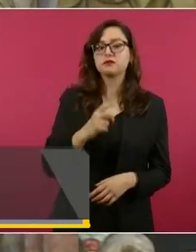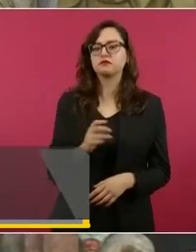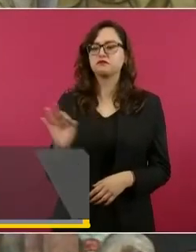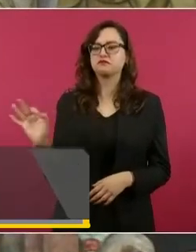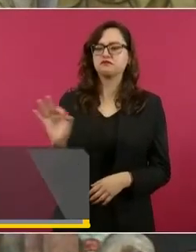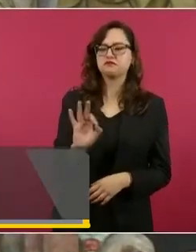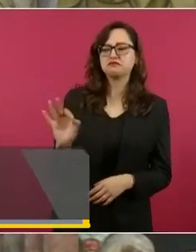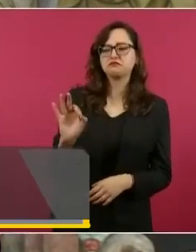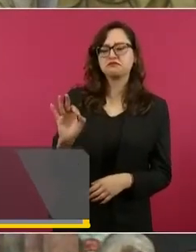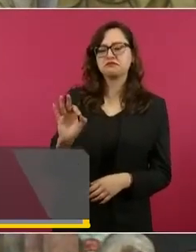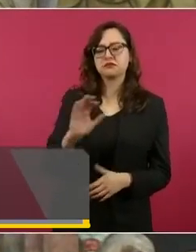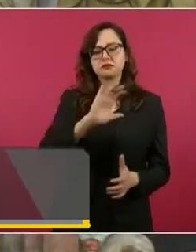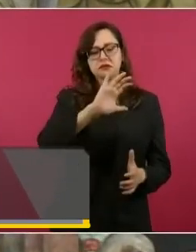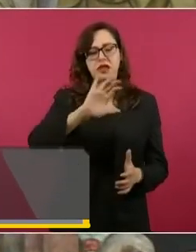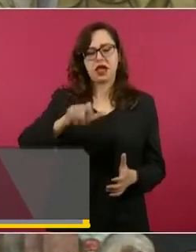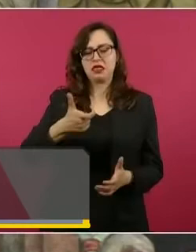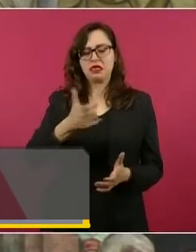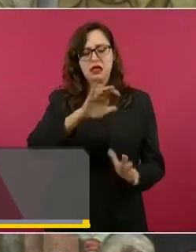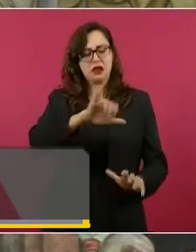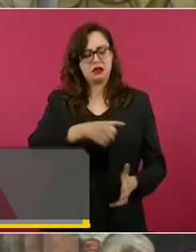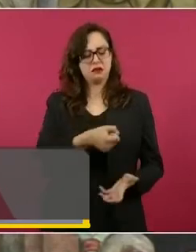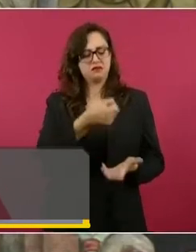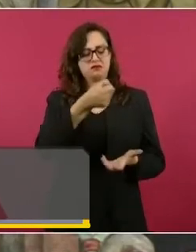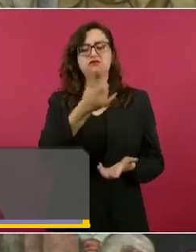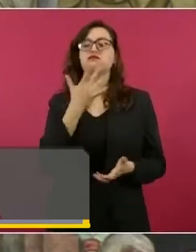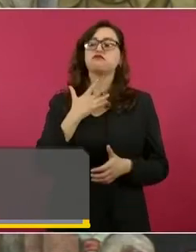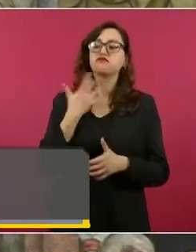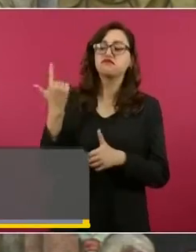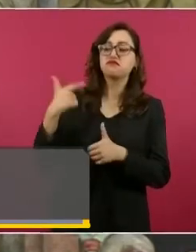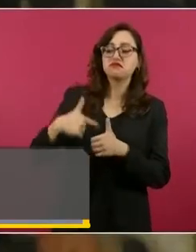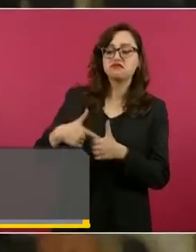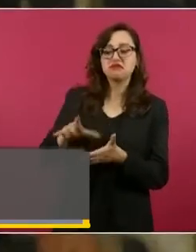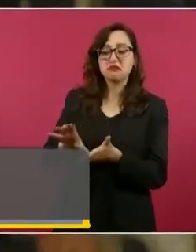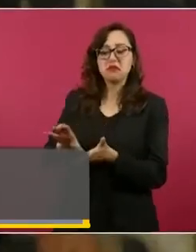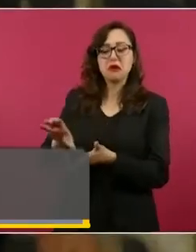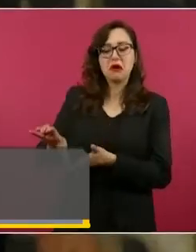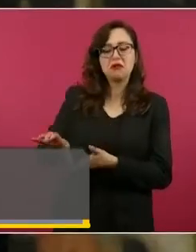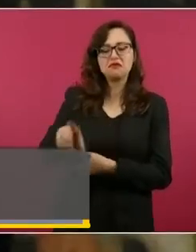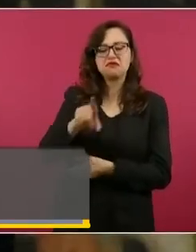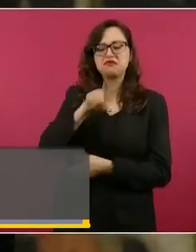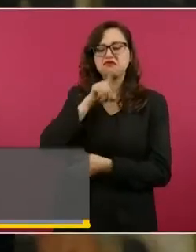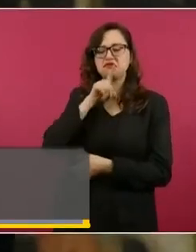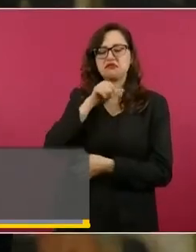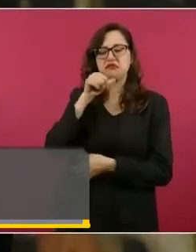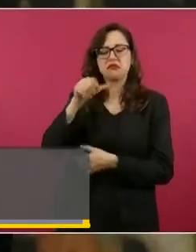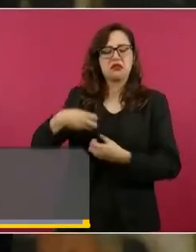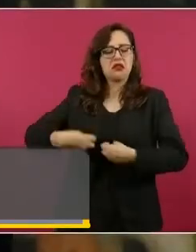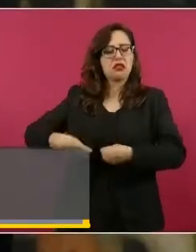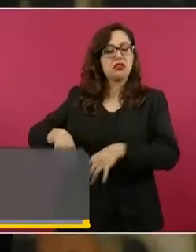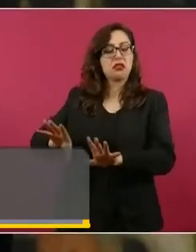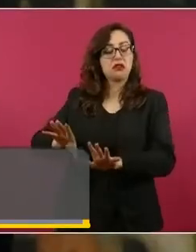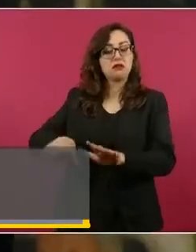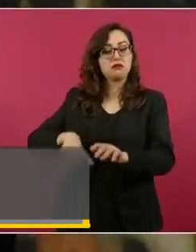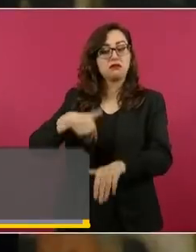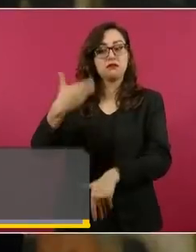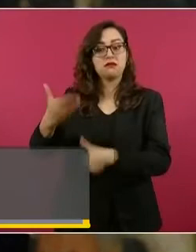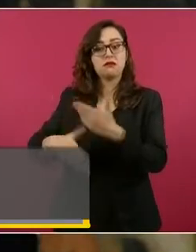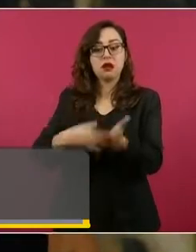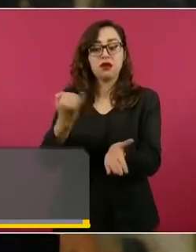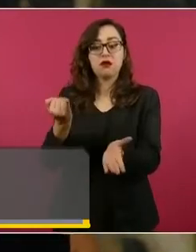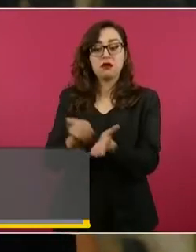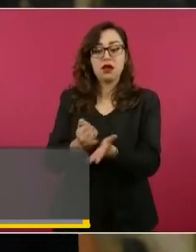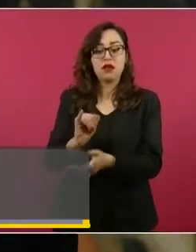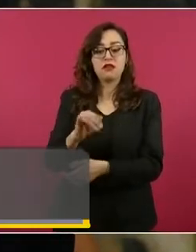los combustibles, la inflación habría llegado al 14% y el